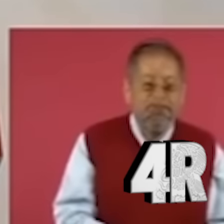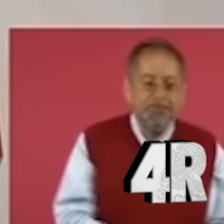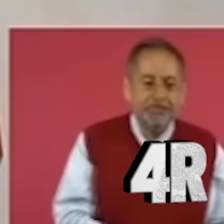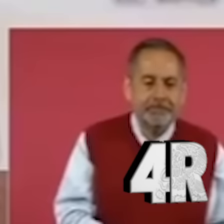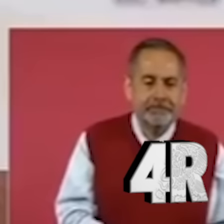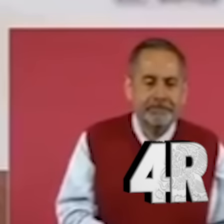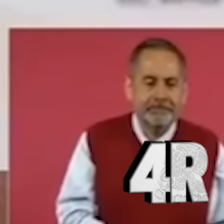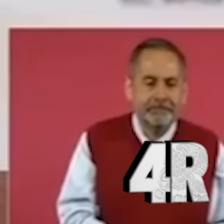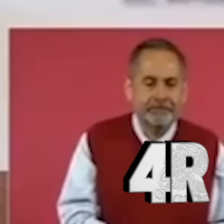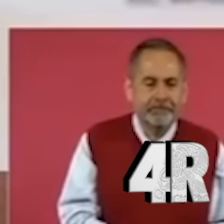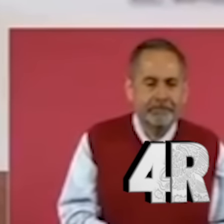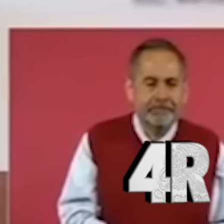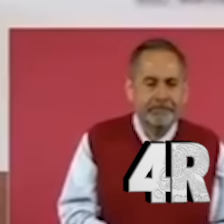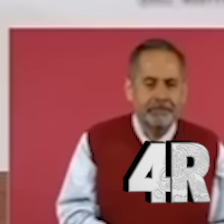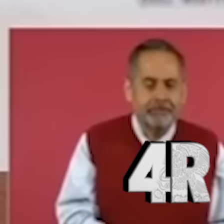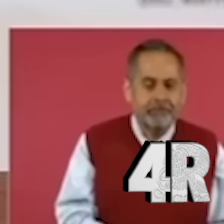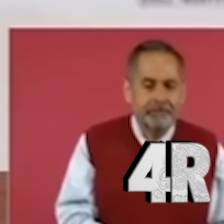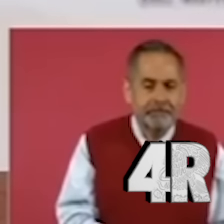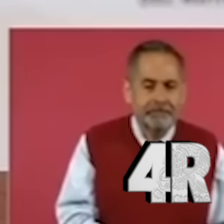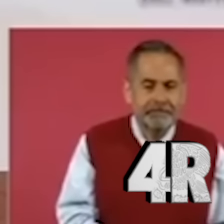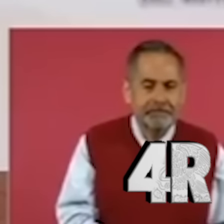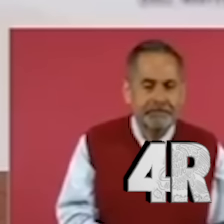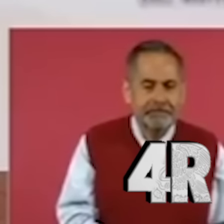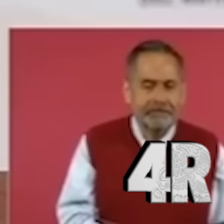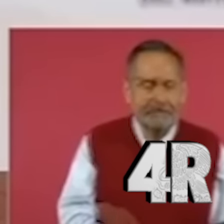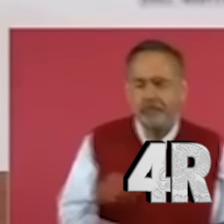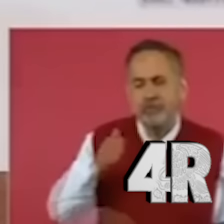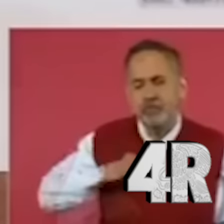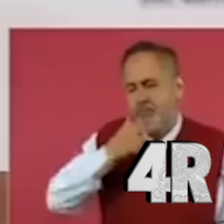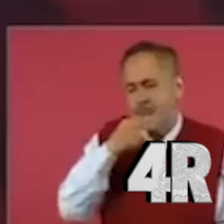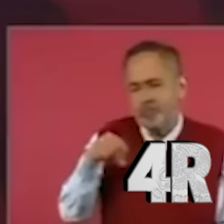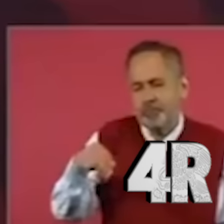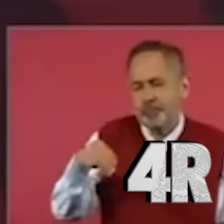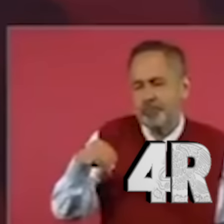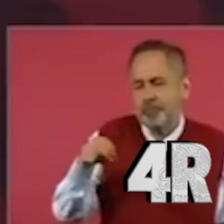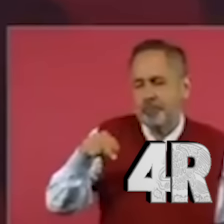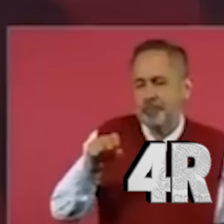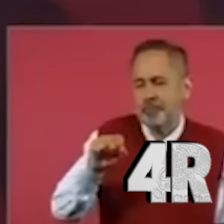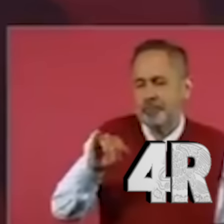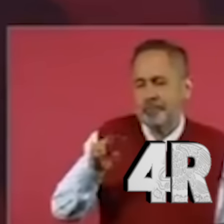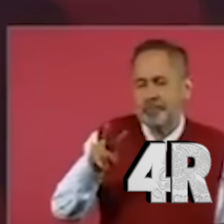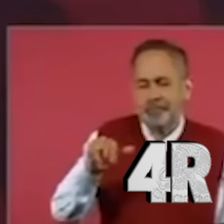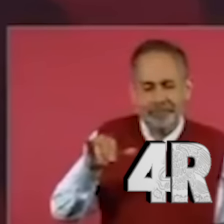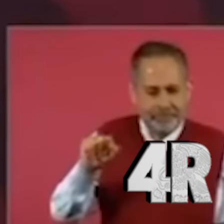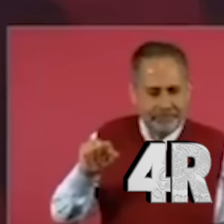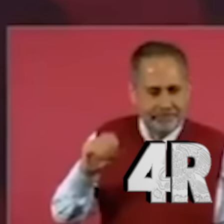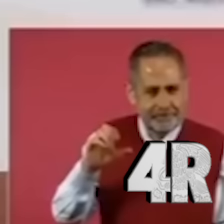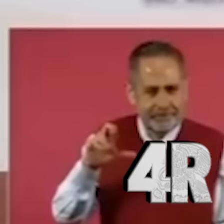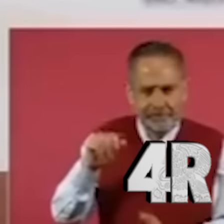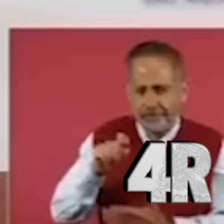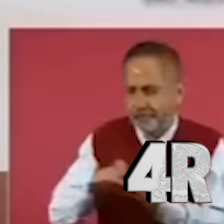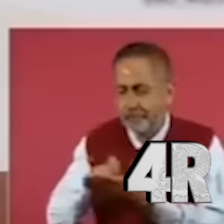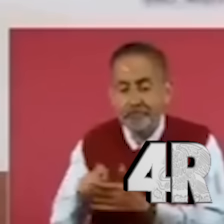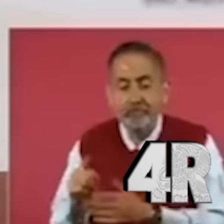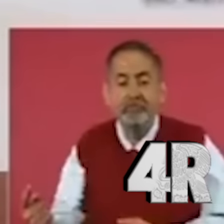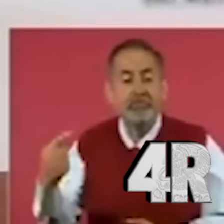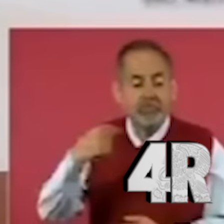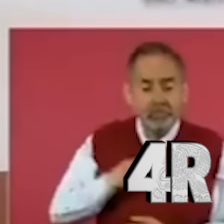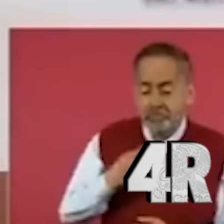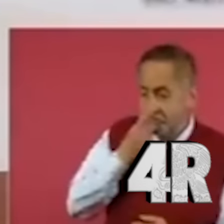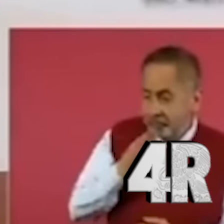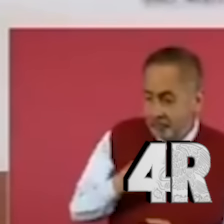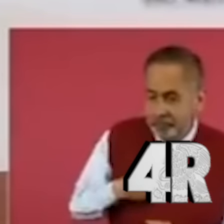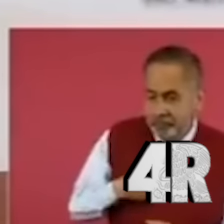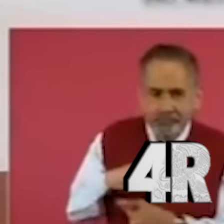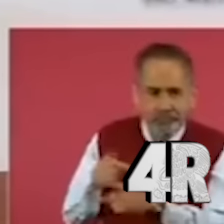no se equivocaba mon el gran escritor Carlos me dijo a m no